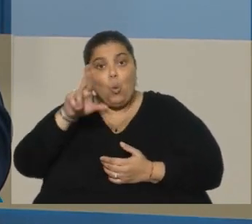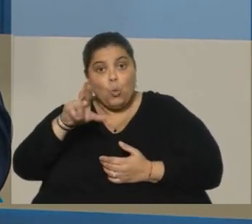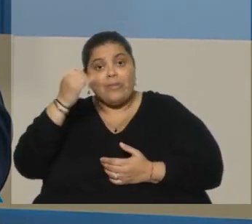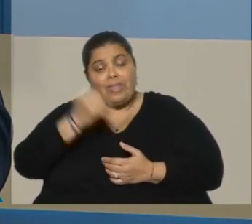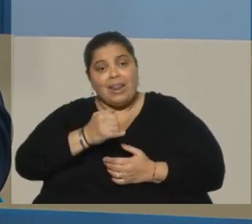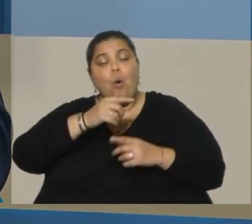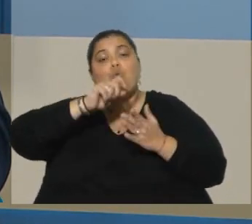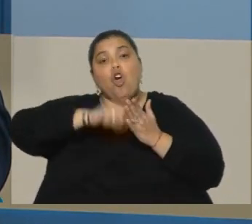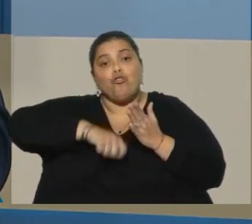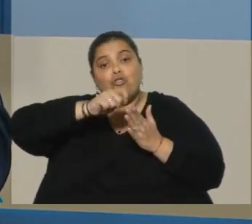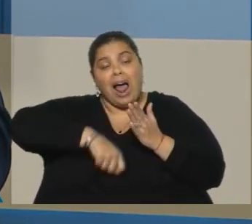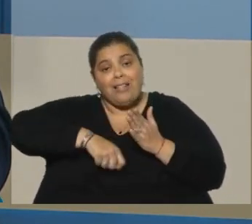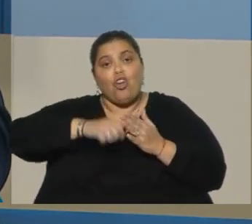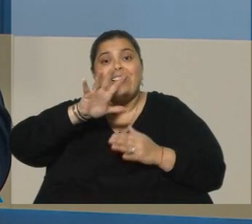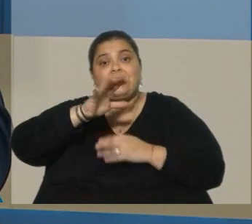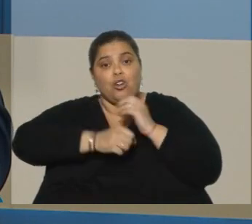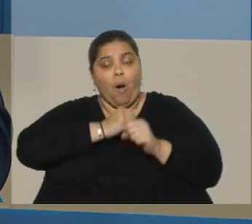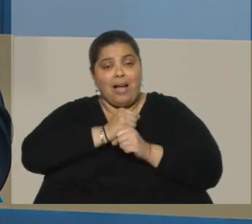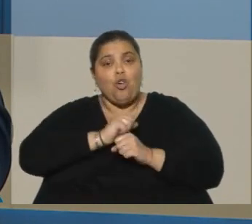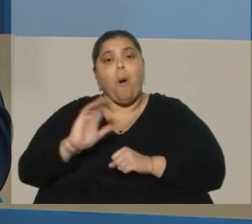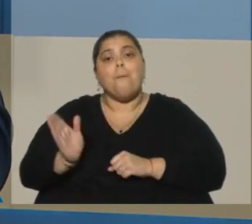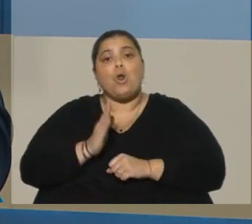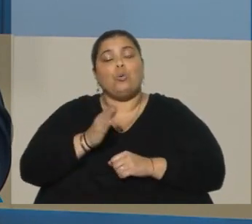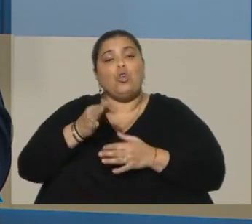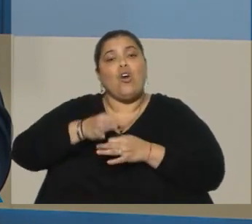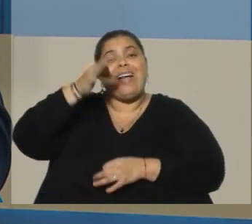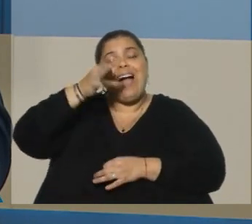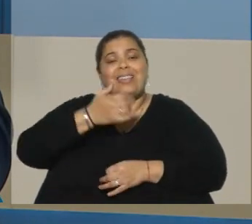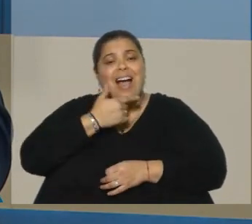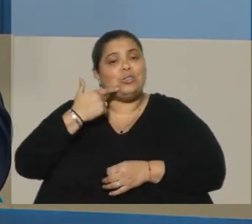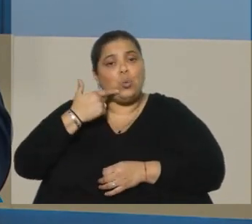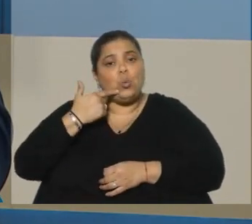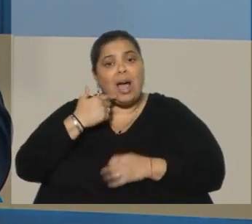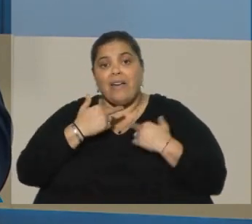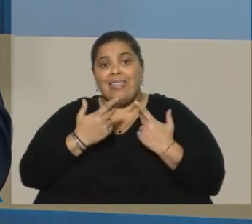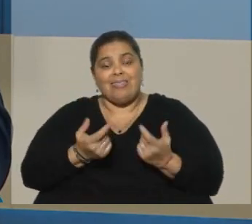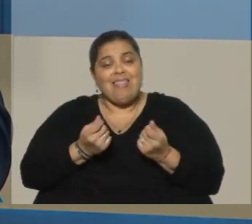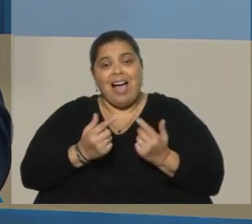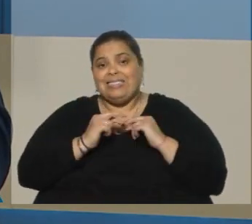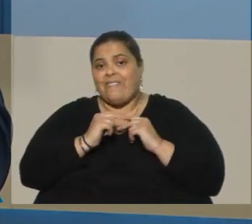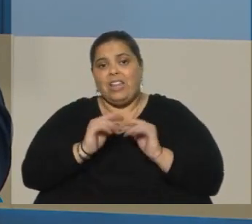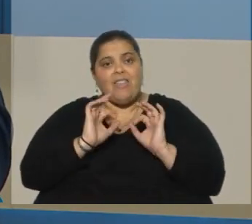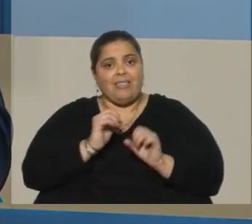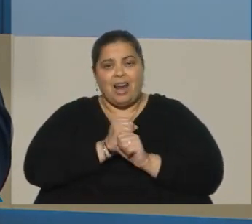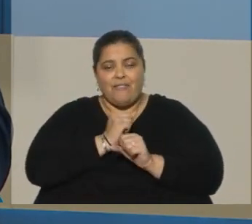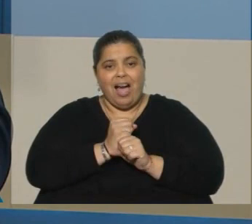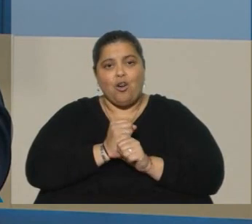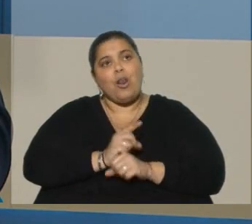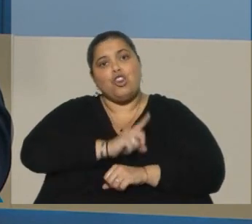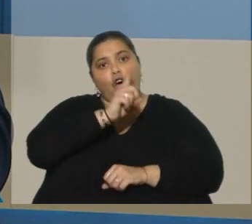con los productores de caña, dando una estabilidad a la producción de caña de azúcar en el norte uruguayo que nunca hubo. Y ya con